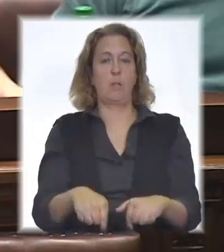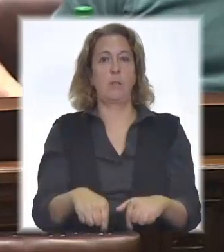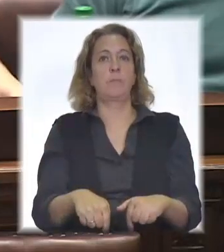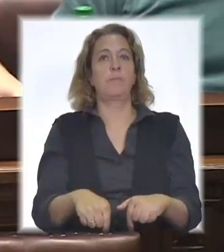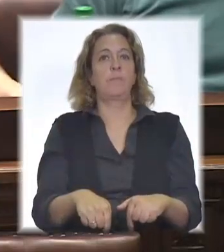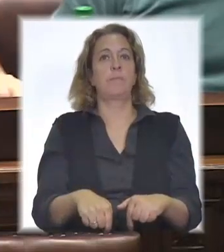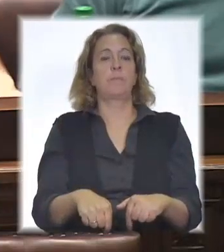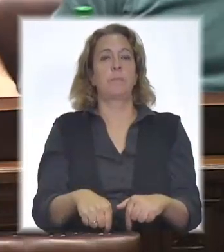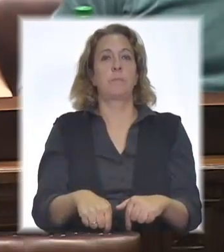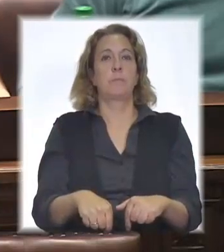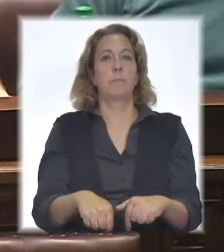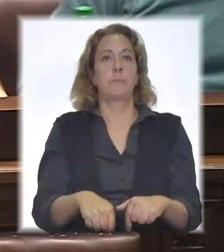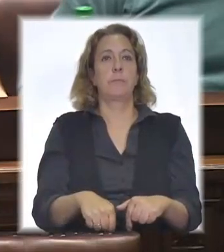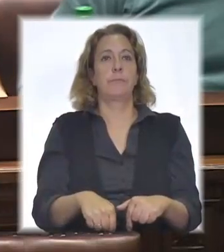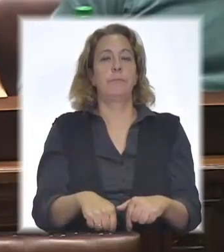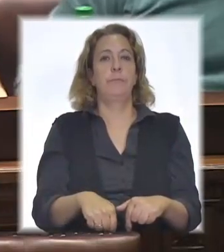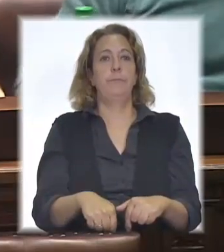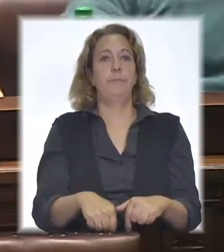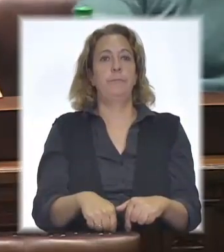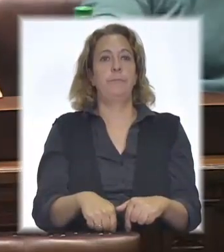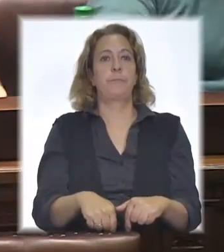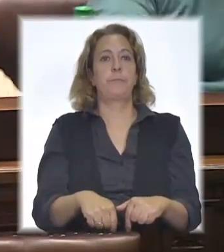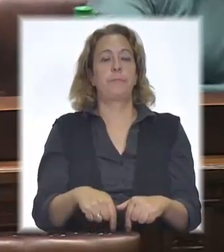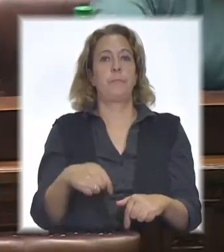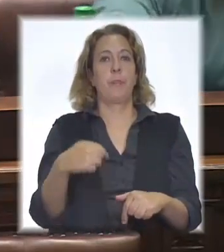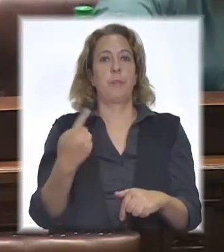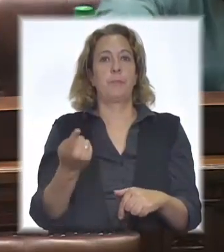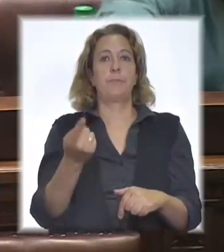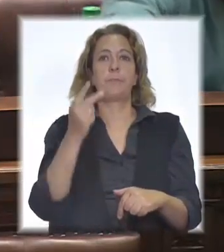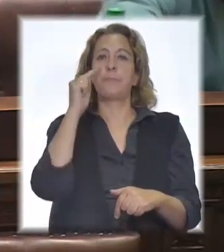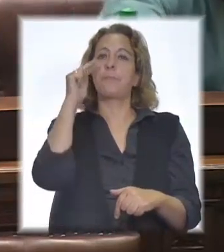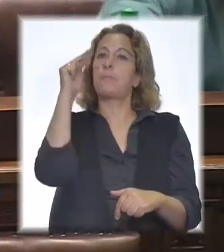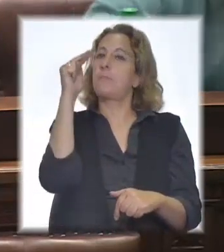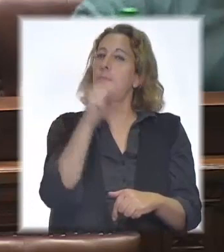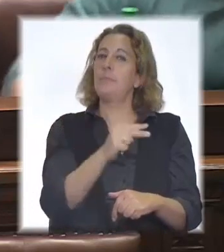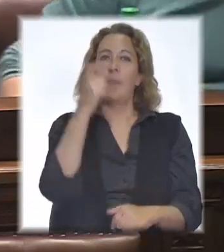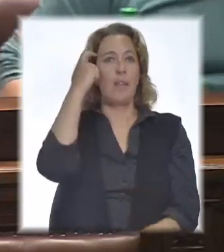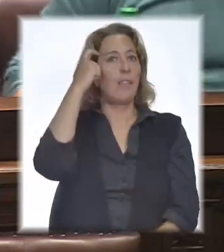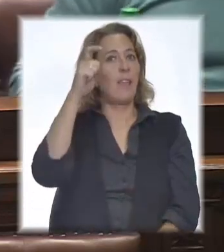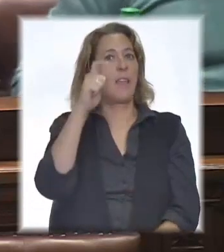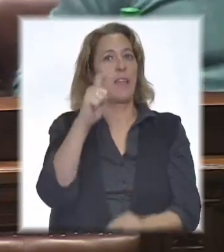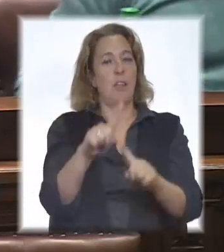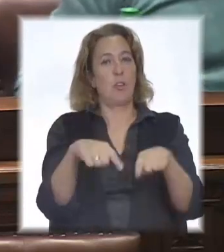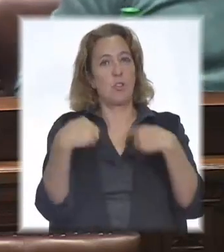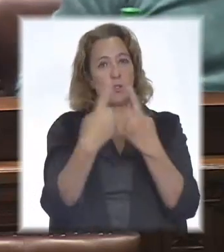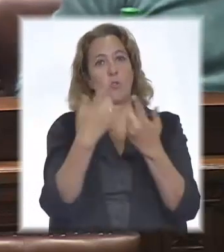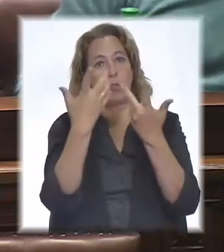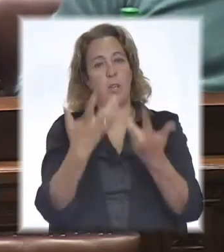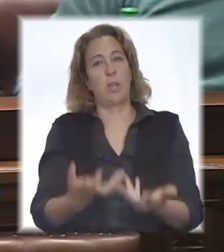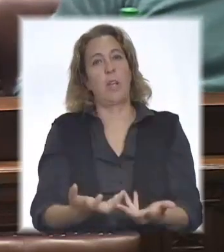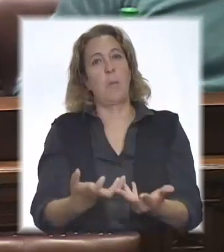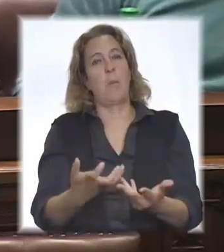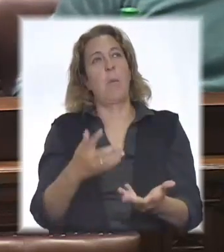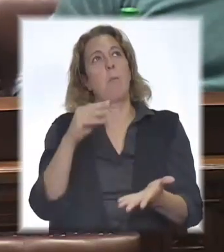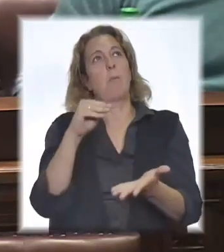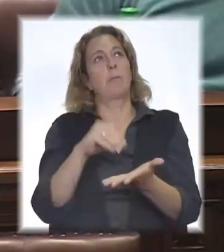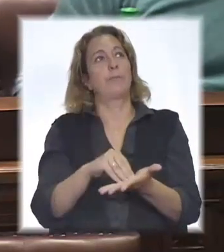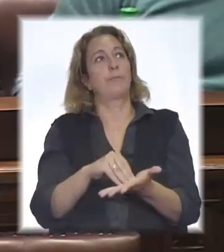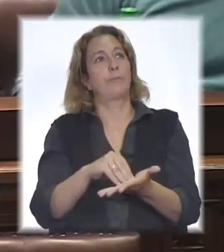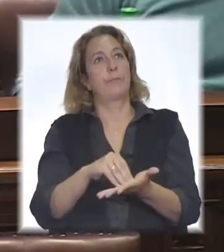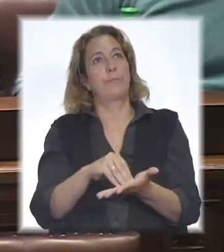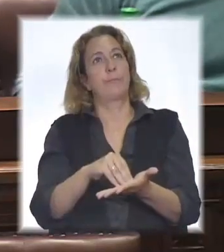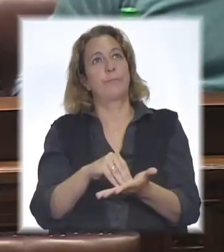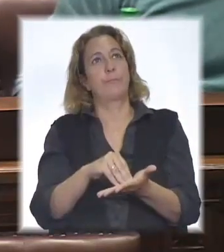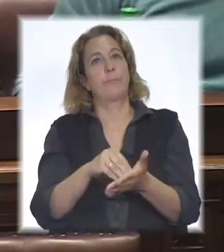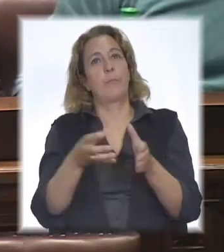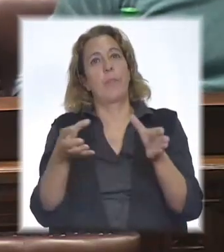ya que se dejaba entrever la idea de que nosotros queríamos poner digamos en